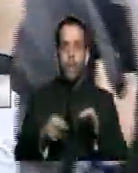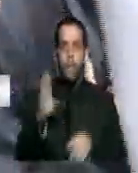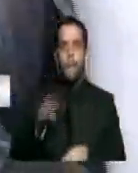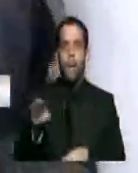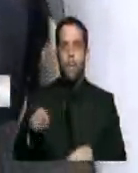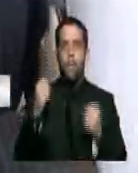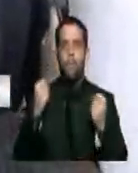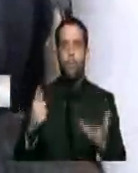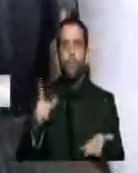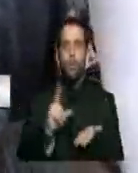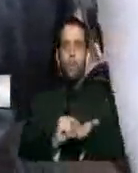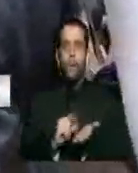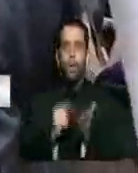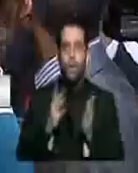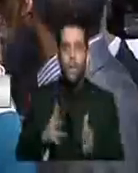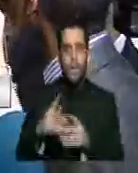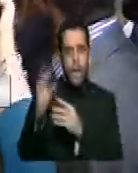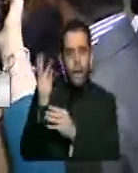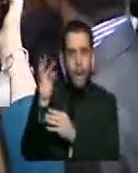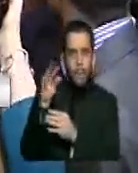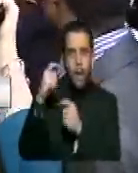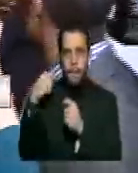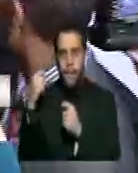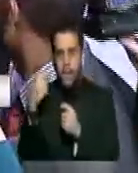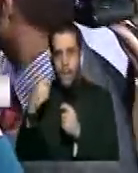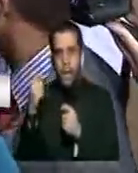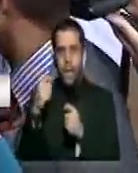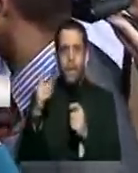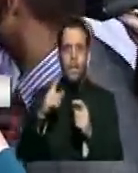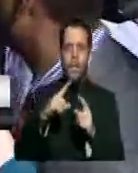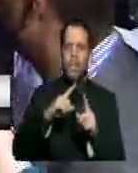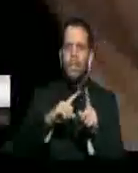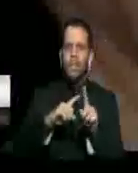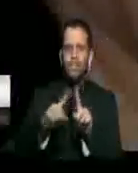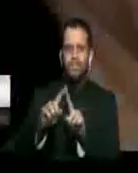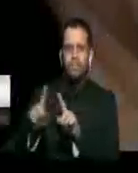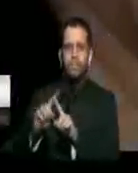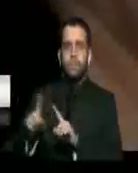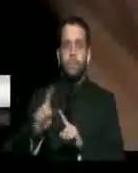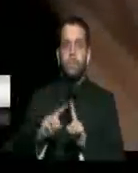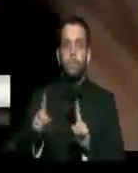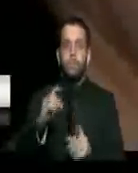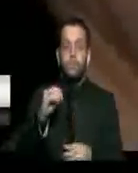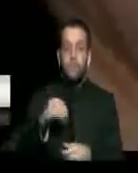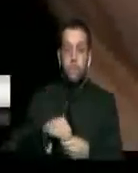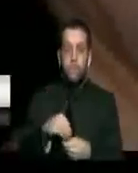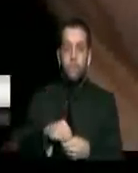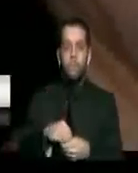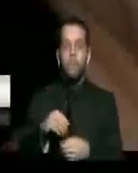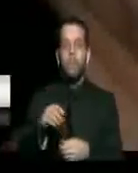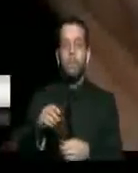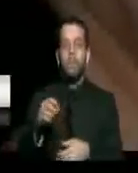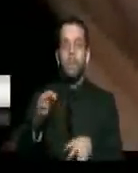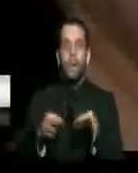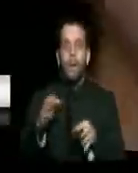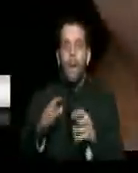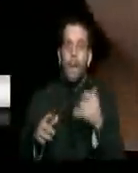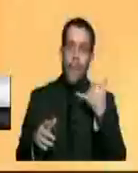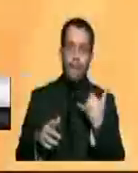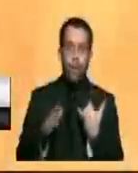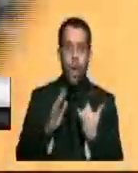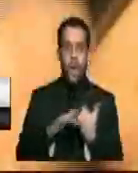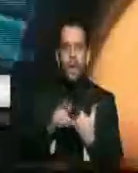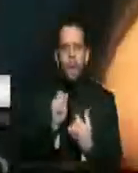lleno de periodistas cámaras de vídeo y fotográficas por doquier Pero dentro de la sala el teléfono móvil fue el instrumento para